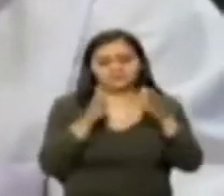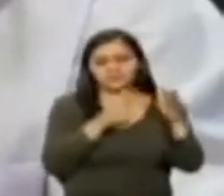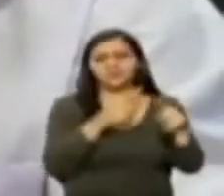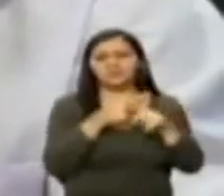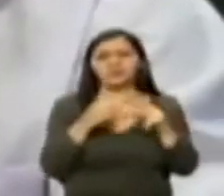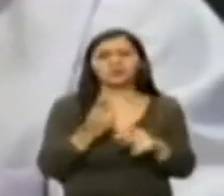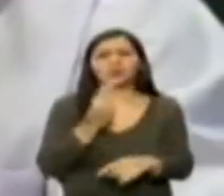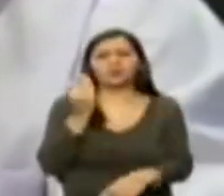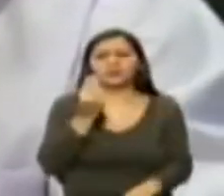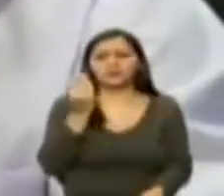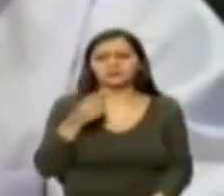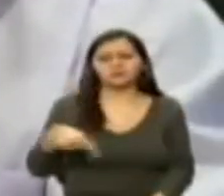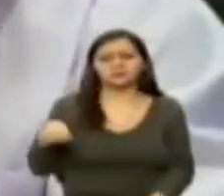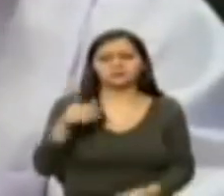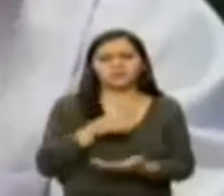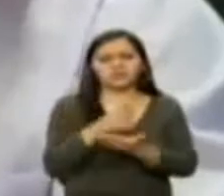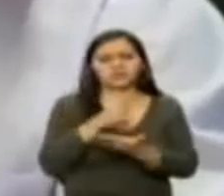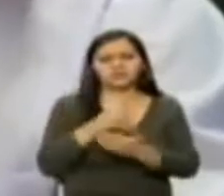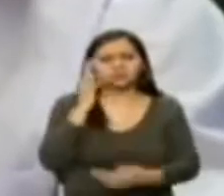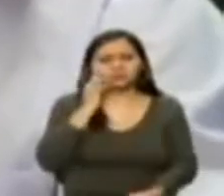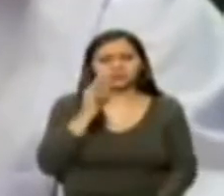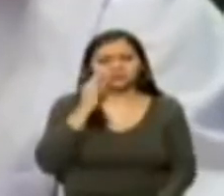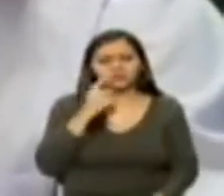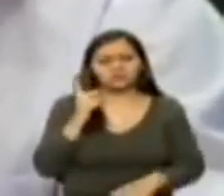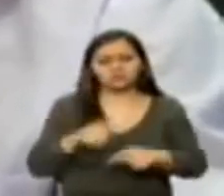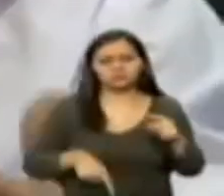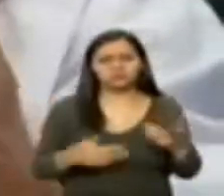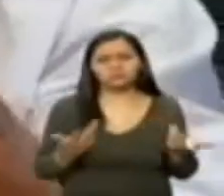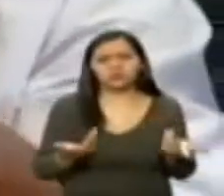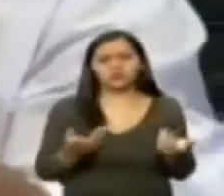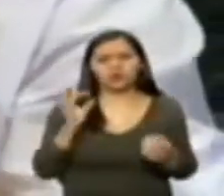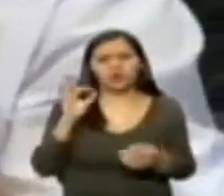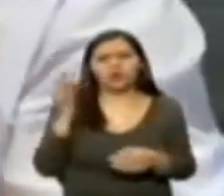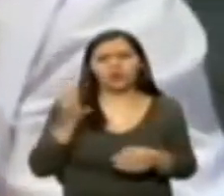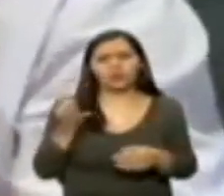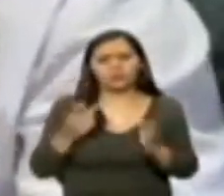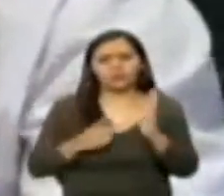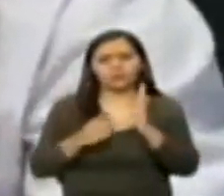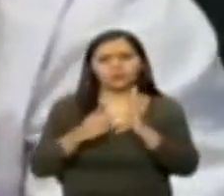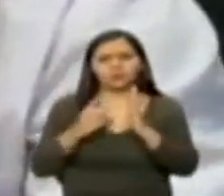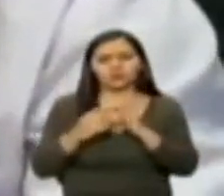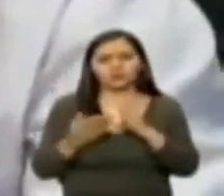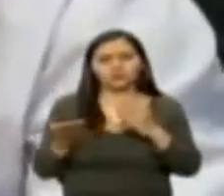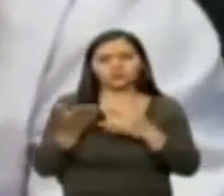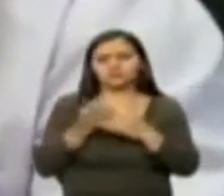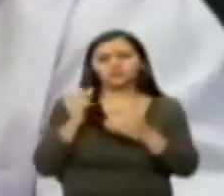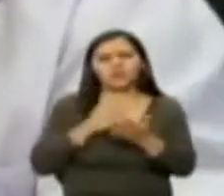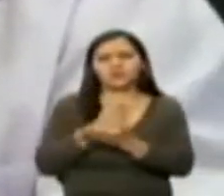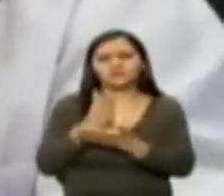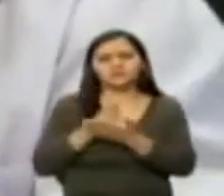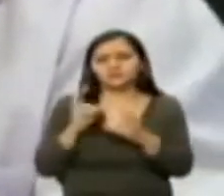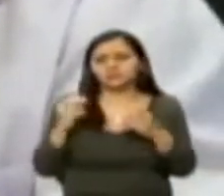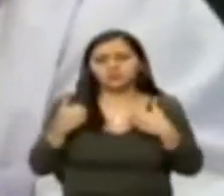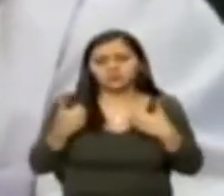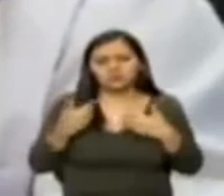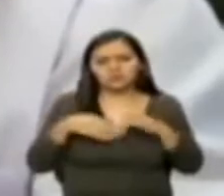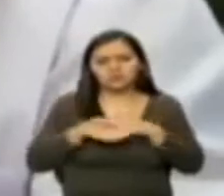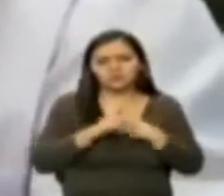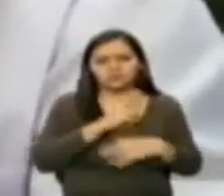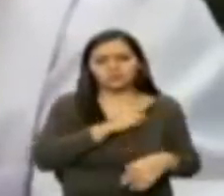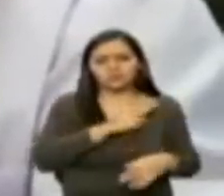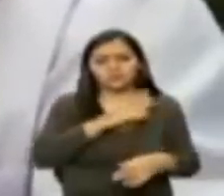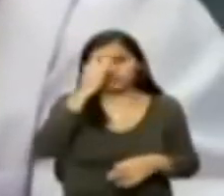juventud que no ha podido acceder a los exámenes? Bueno, no ha cumplido el puntaje de los exámenes, no ha podido acceder al examen quizá